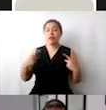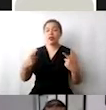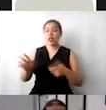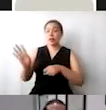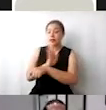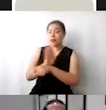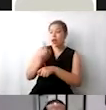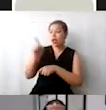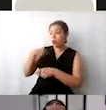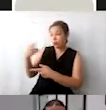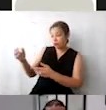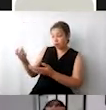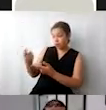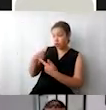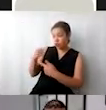servicios.